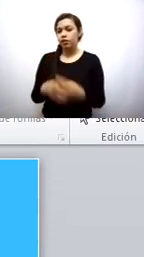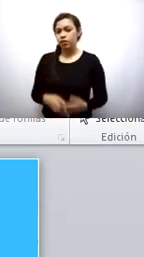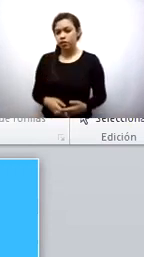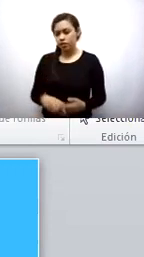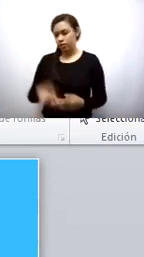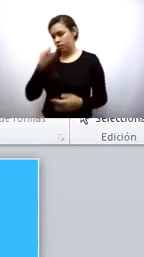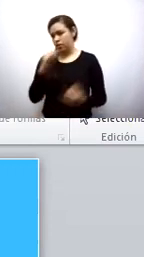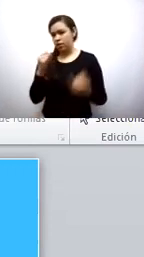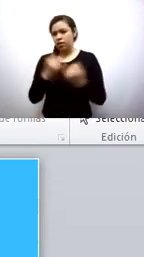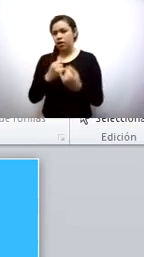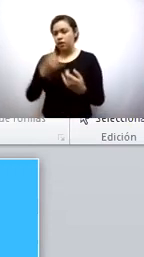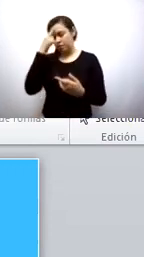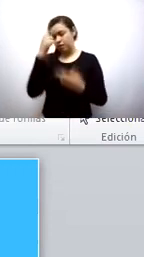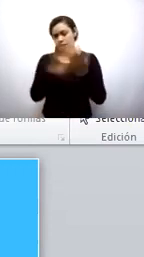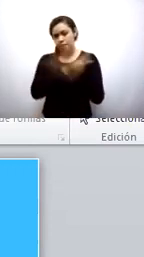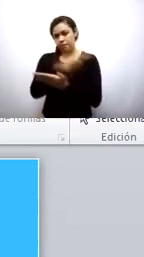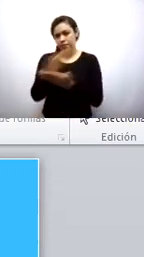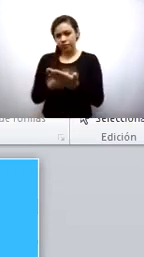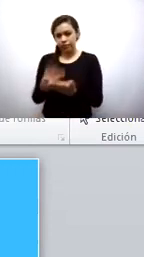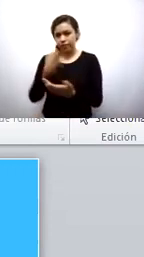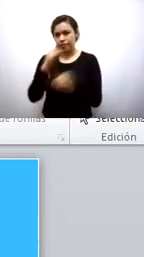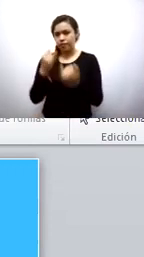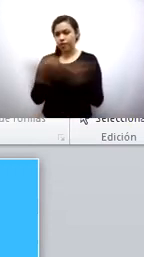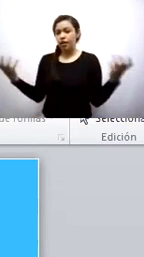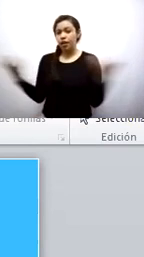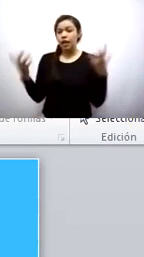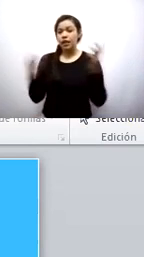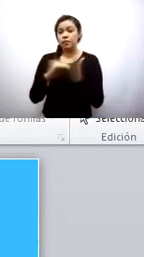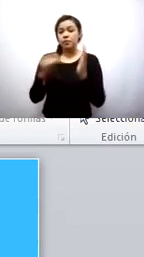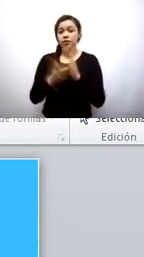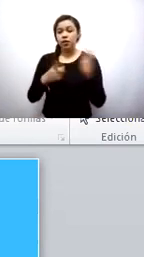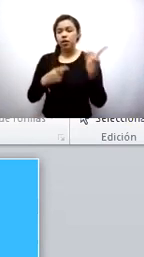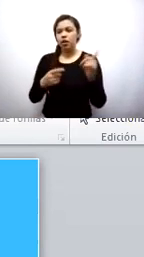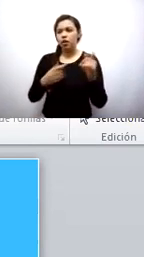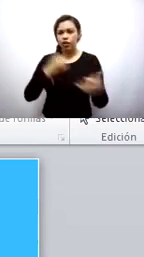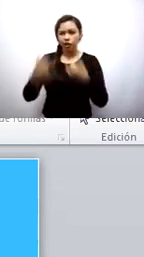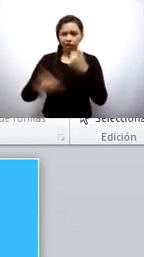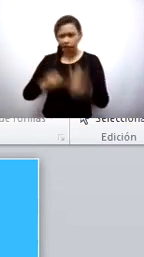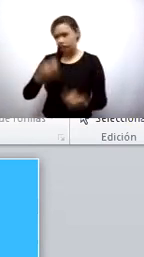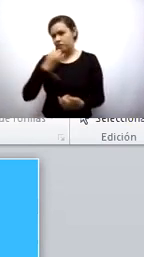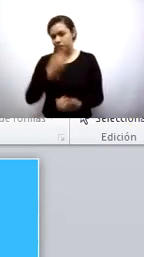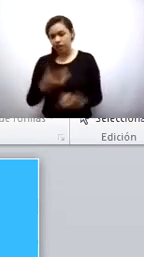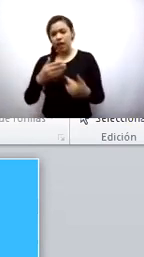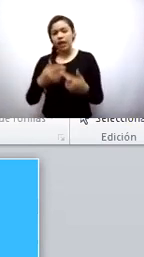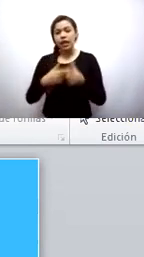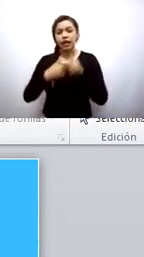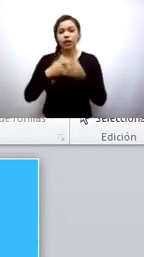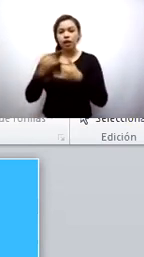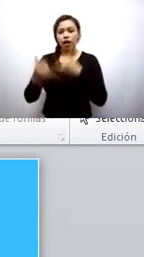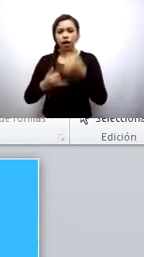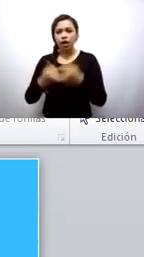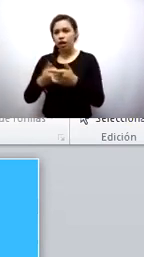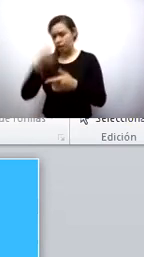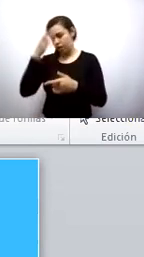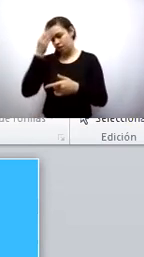con el sentido de la planeación. La generación de estrategias didácticas, de cómo generar una secuencia didáctica con base